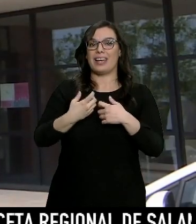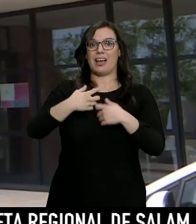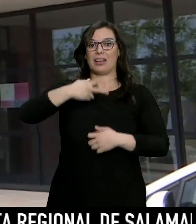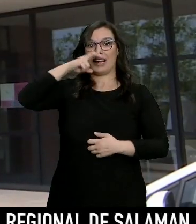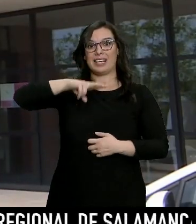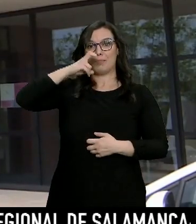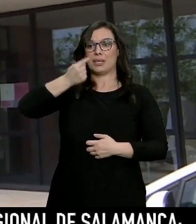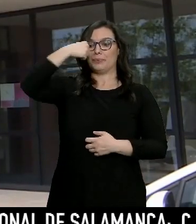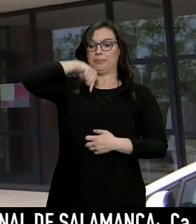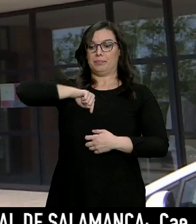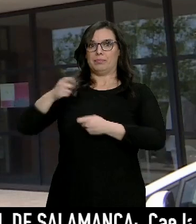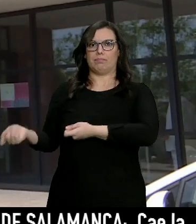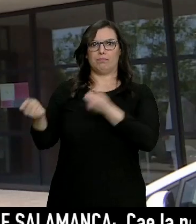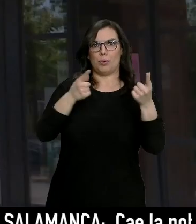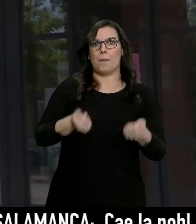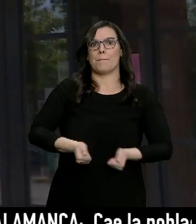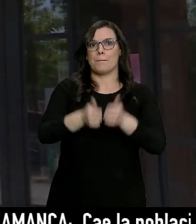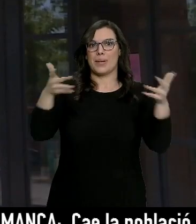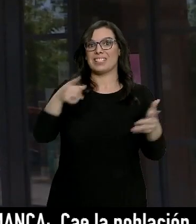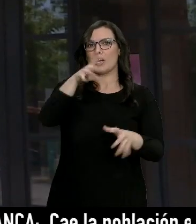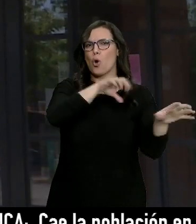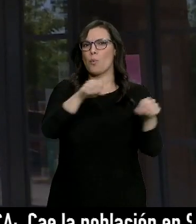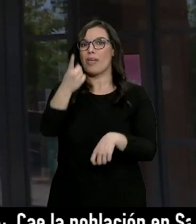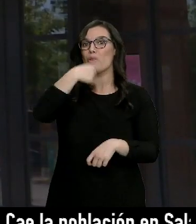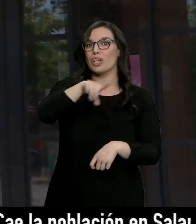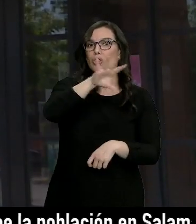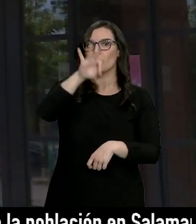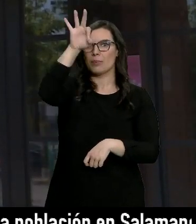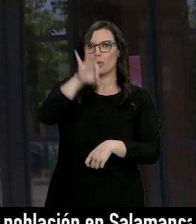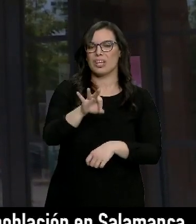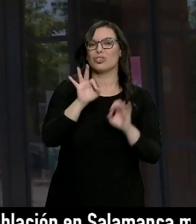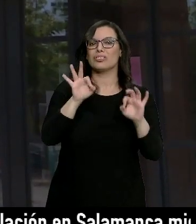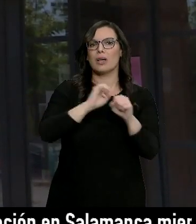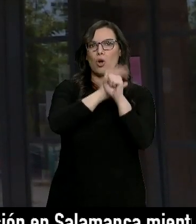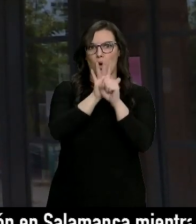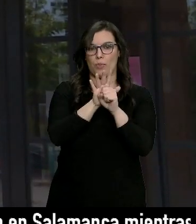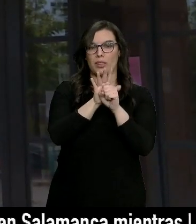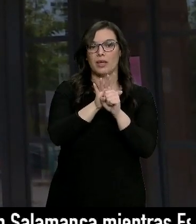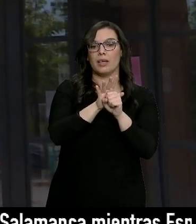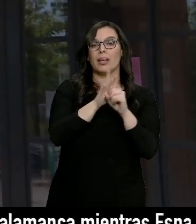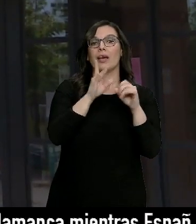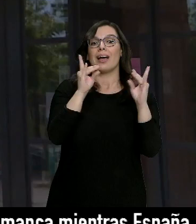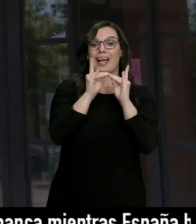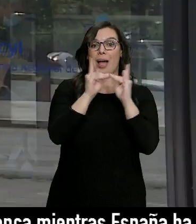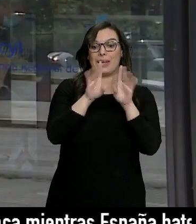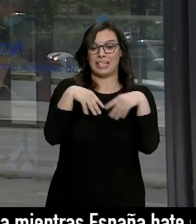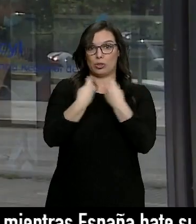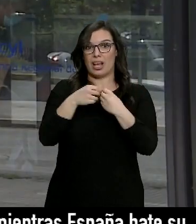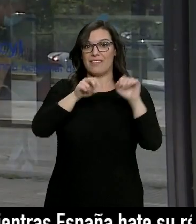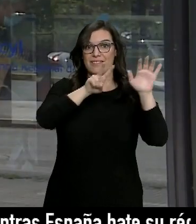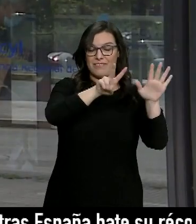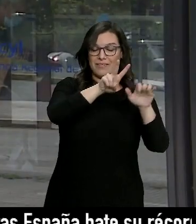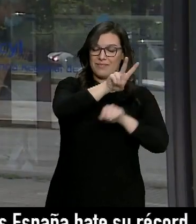la ocupación es del 150% por pacientes COVID. Están ocupadas 25 de las 28 camas de la